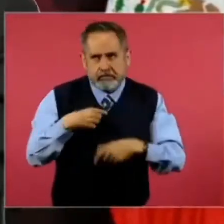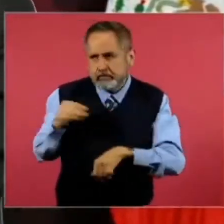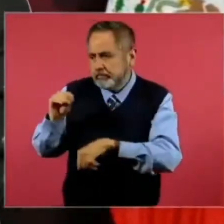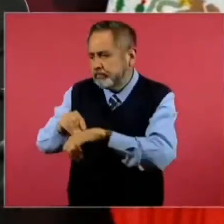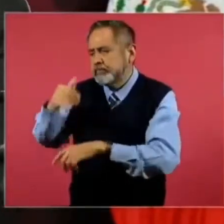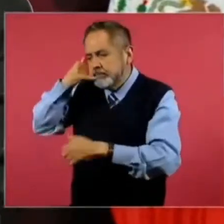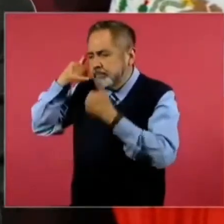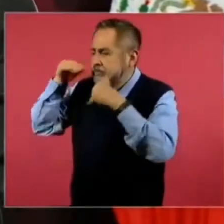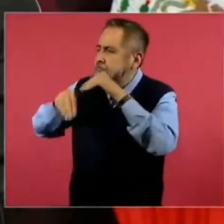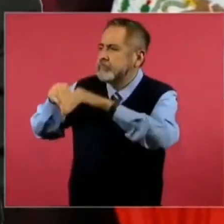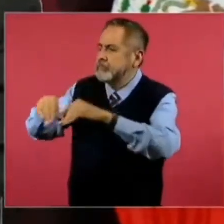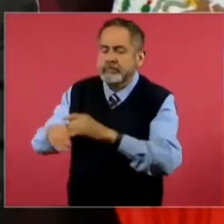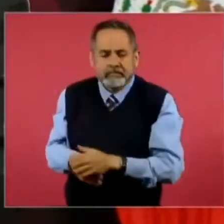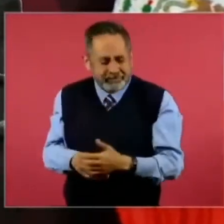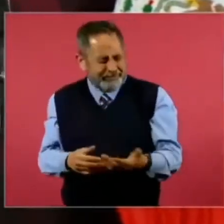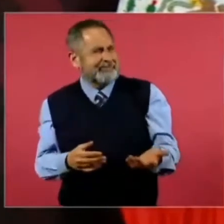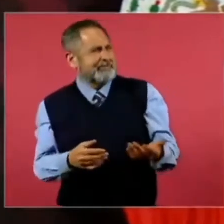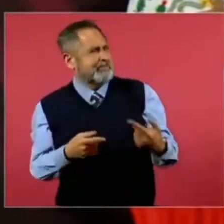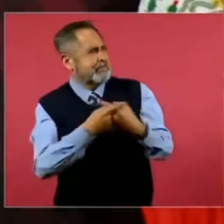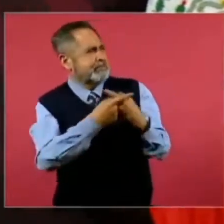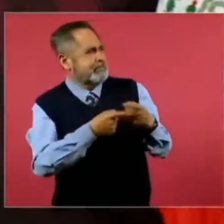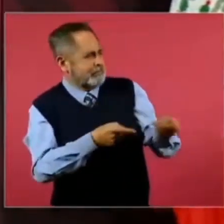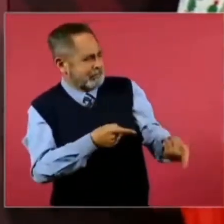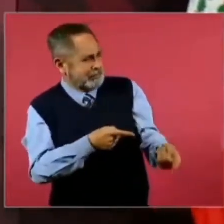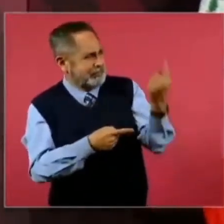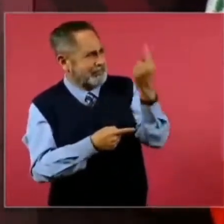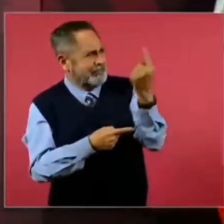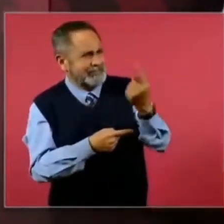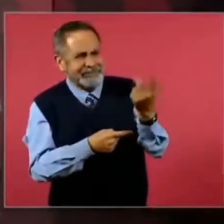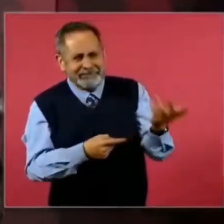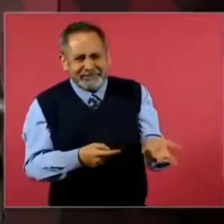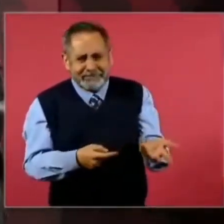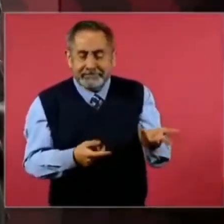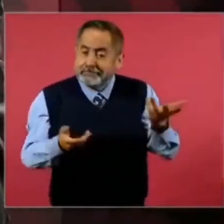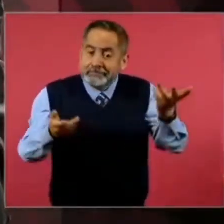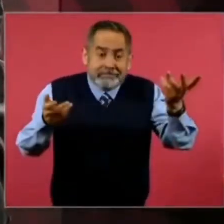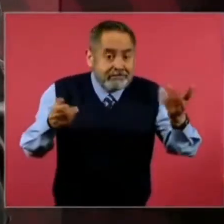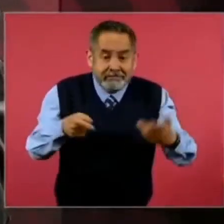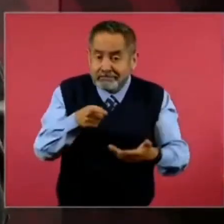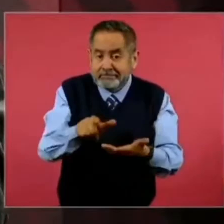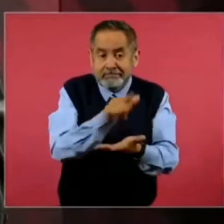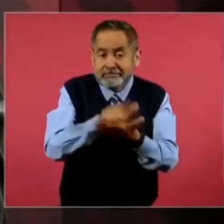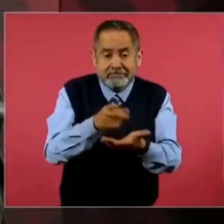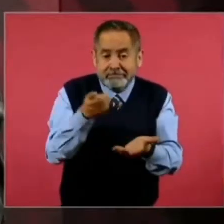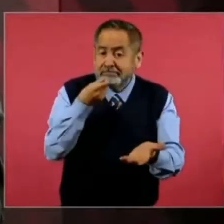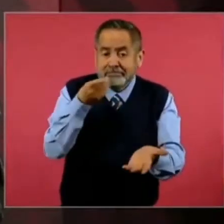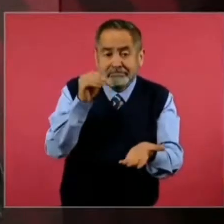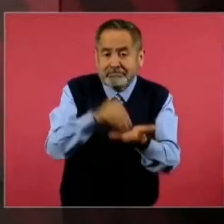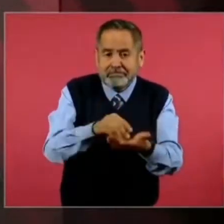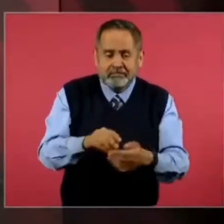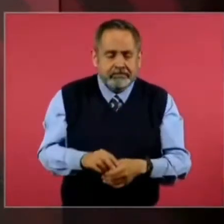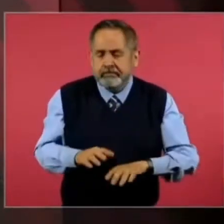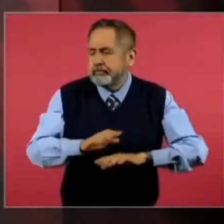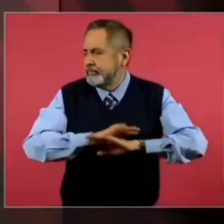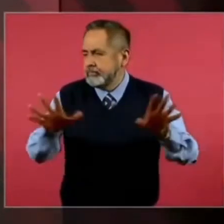Telecomunicaciones. Entonces, ¿qué es lo que se